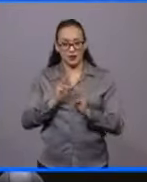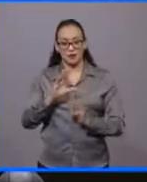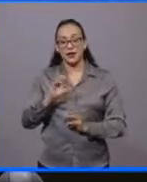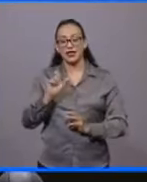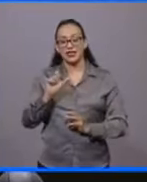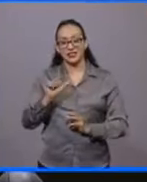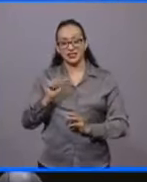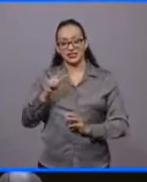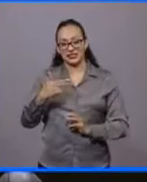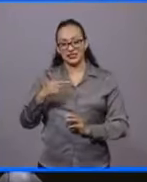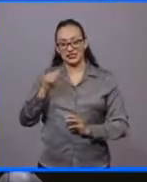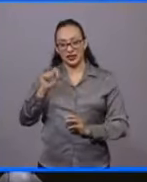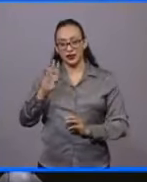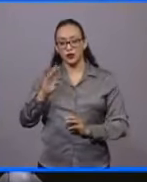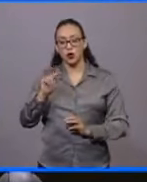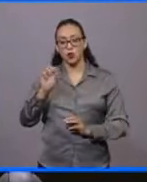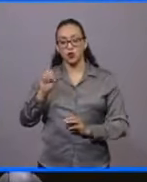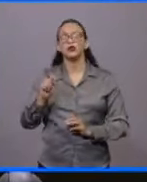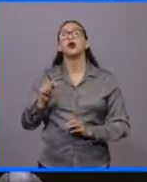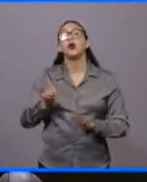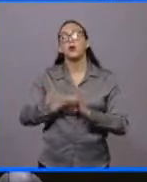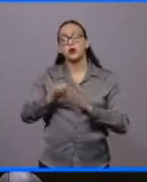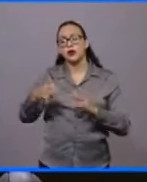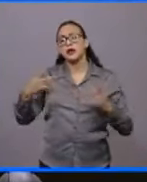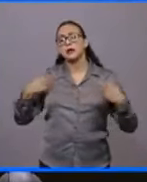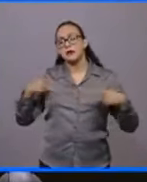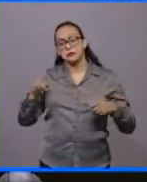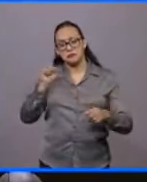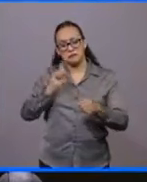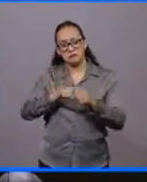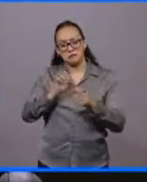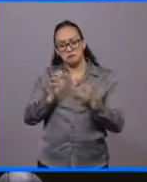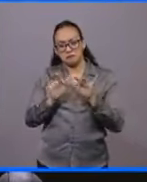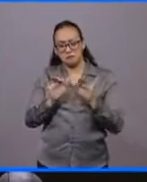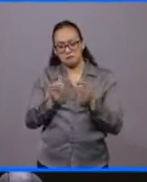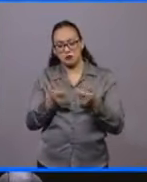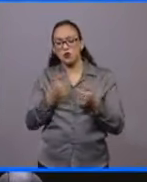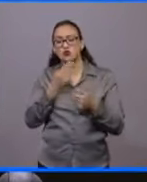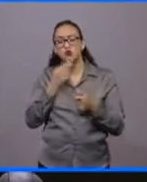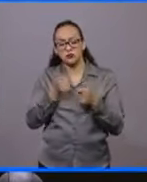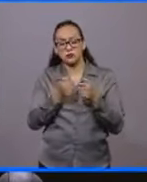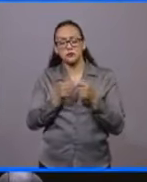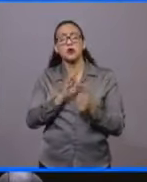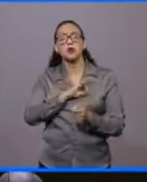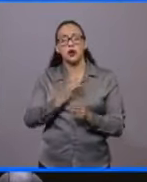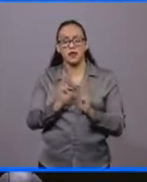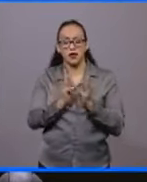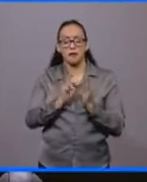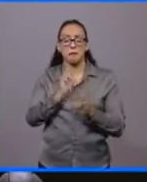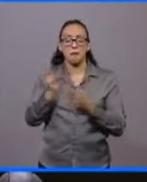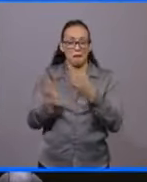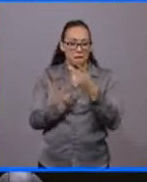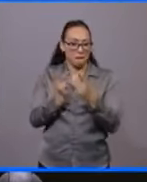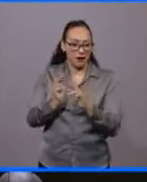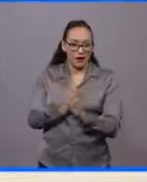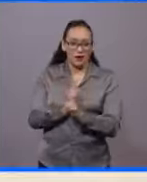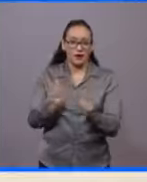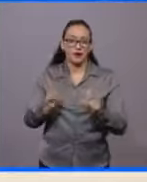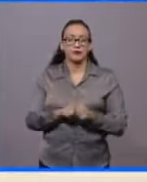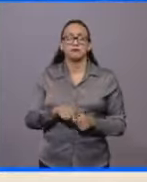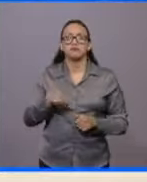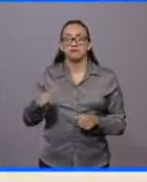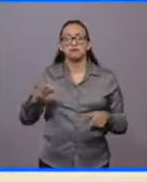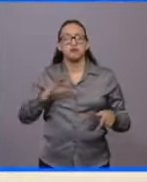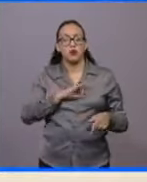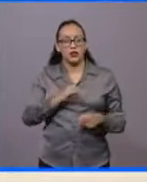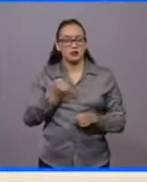sus dudas sobre la consulta de presupuesto participativo. A través de este servicio automatizado, los habitantes de la capital del país